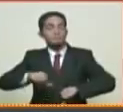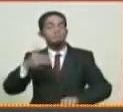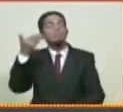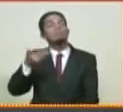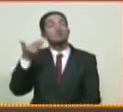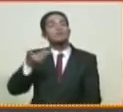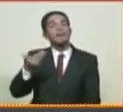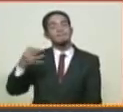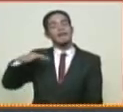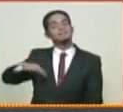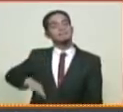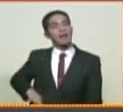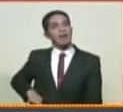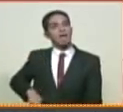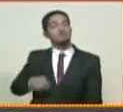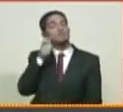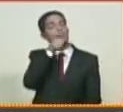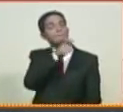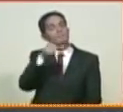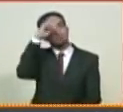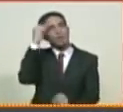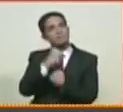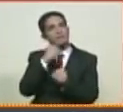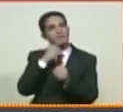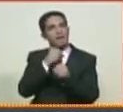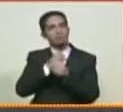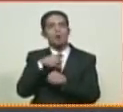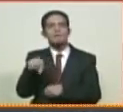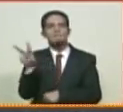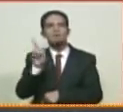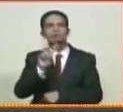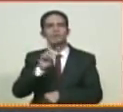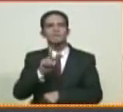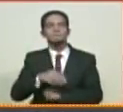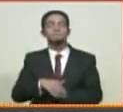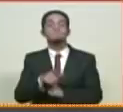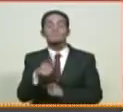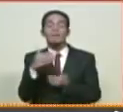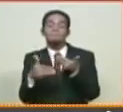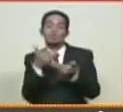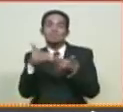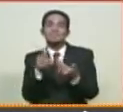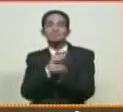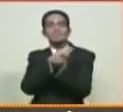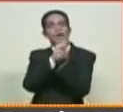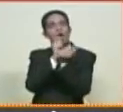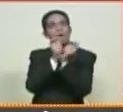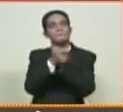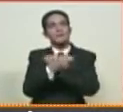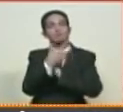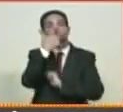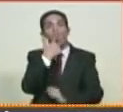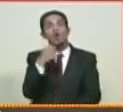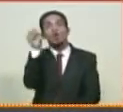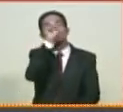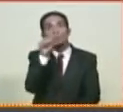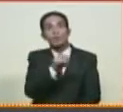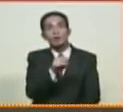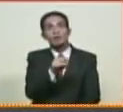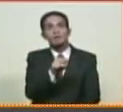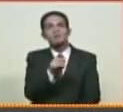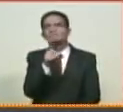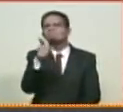importante del salario de las trabajadoras y los trabajadores. El proceso de reconversión monetaria implicó no solamente